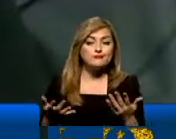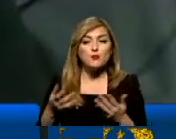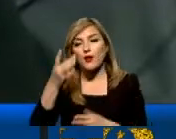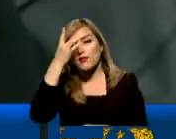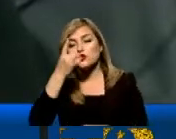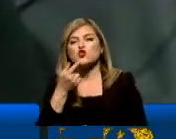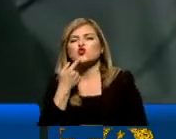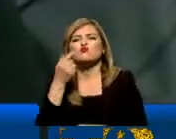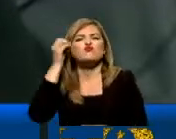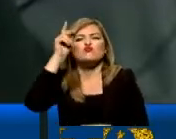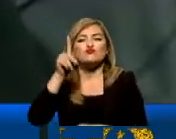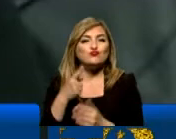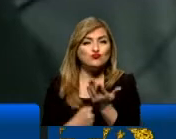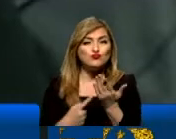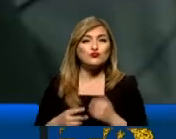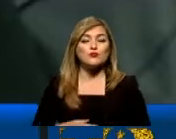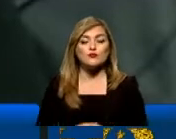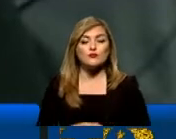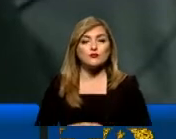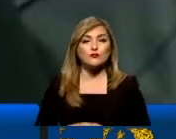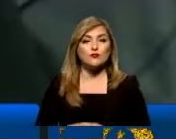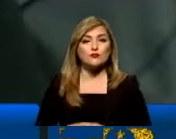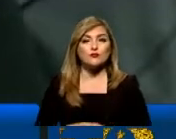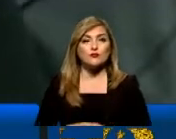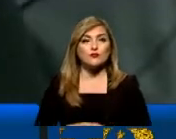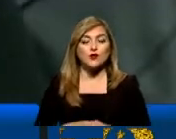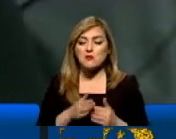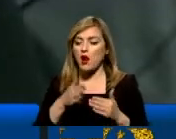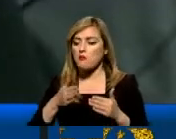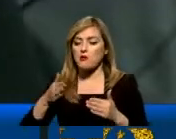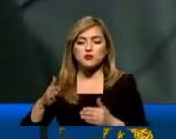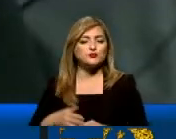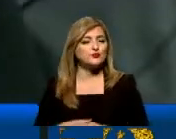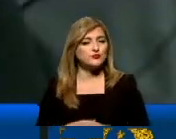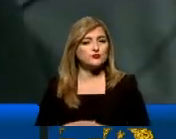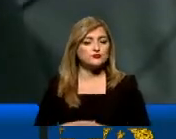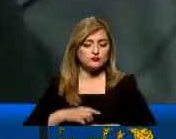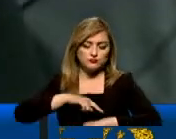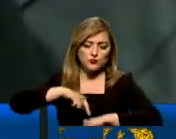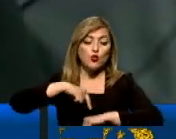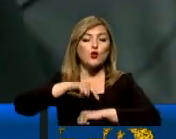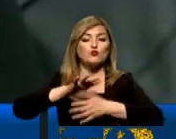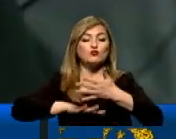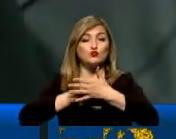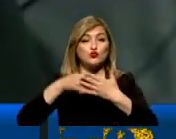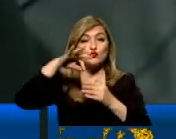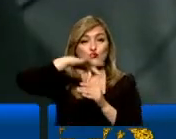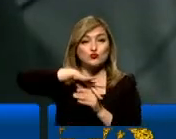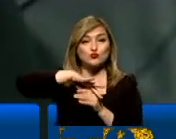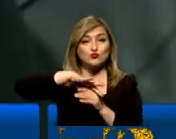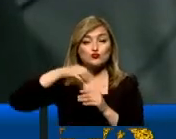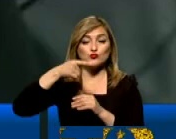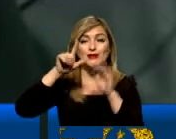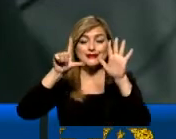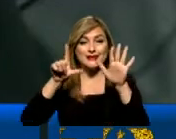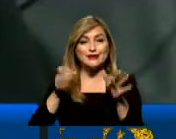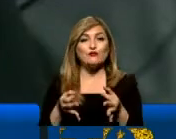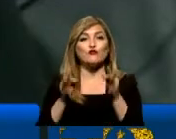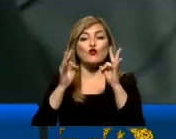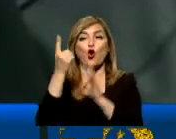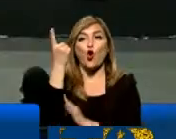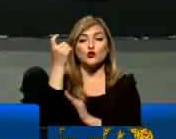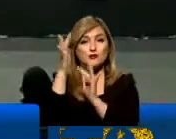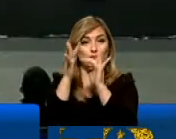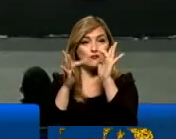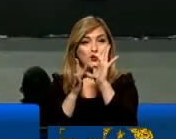Consejo Nacional Electoral tenga las facultades de ampliar en varias horas el horario de votación durante el día 7 de febrero y 11 de